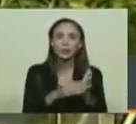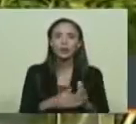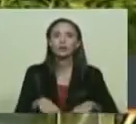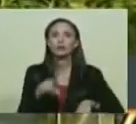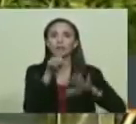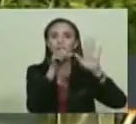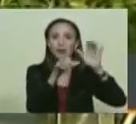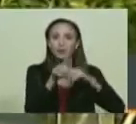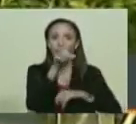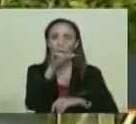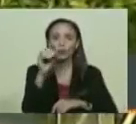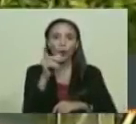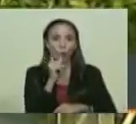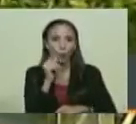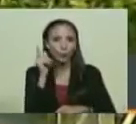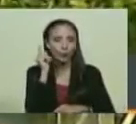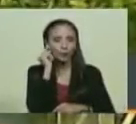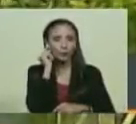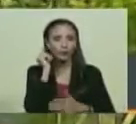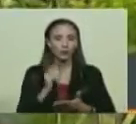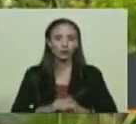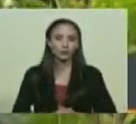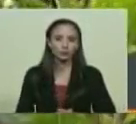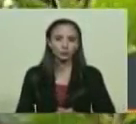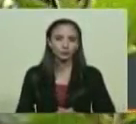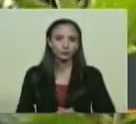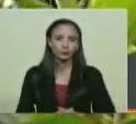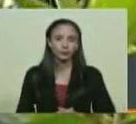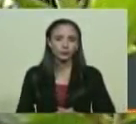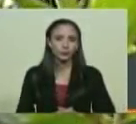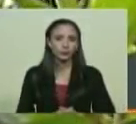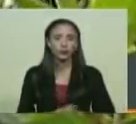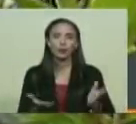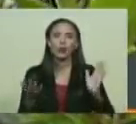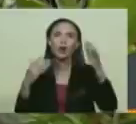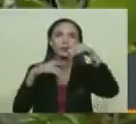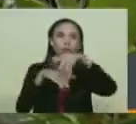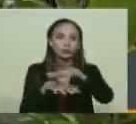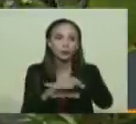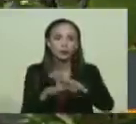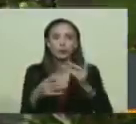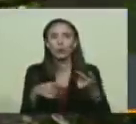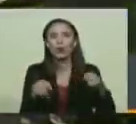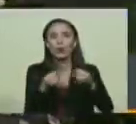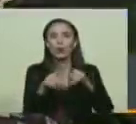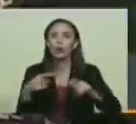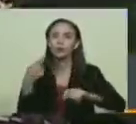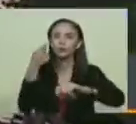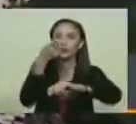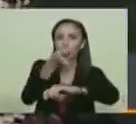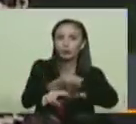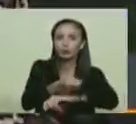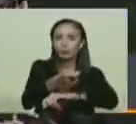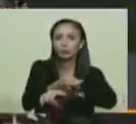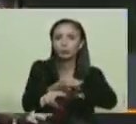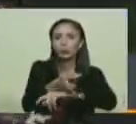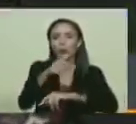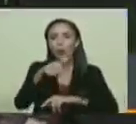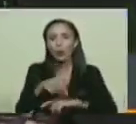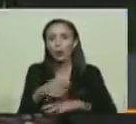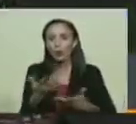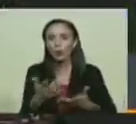7.610 hombres y mujeres en el marco de la homologación que hemos hecho, donde